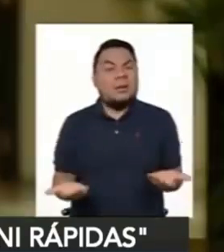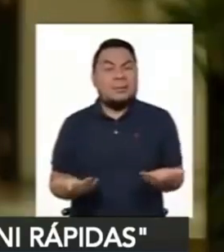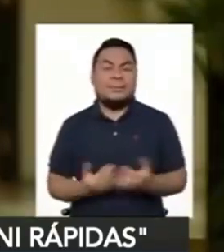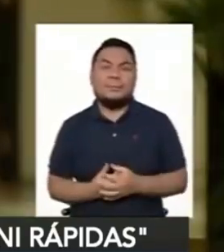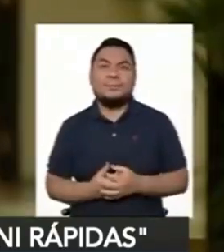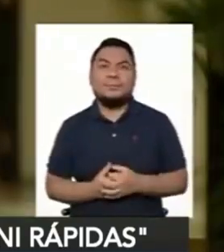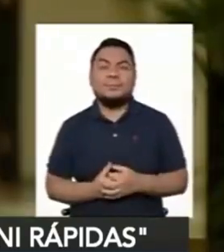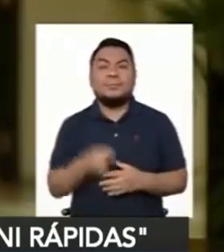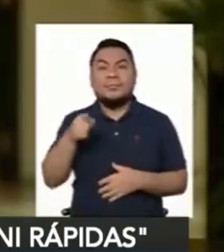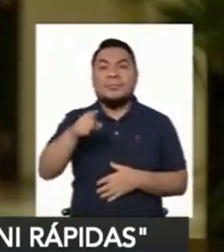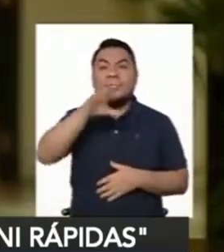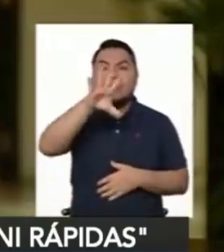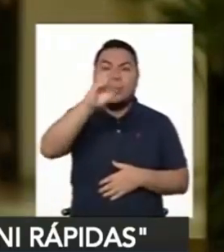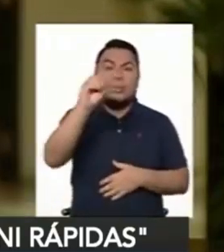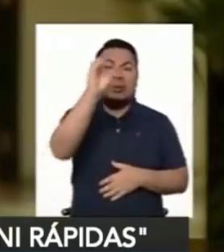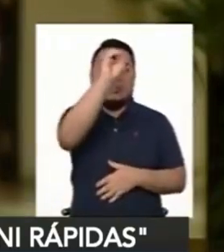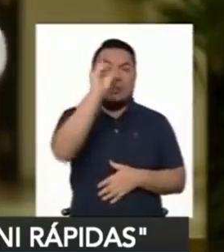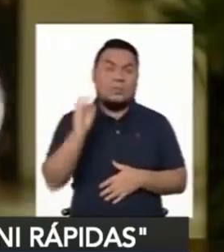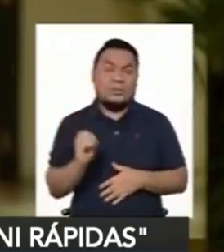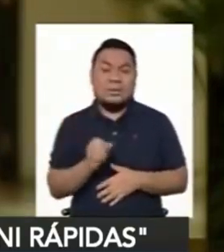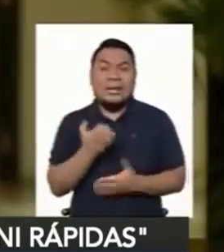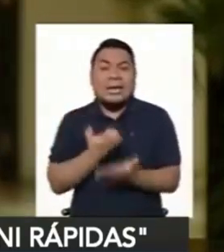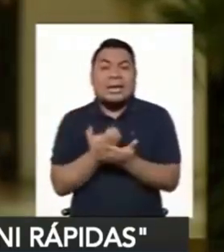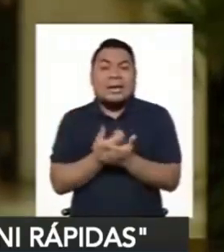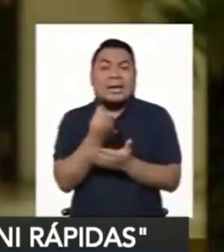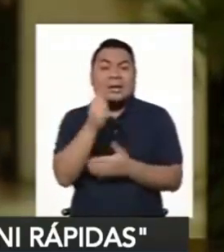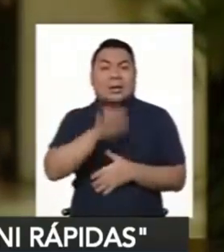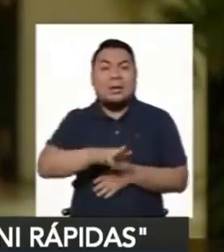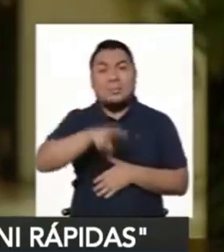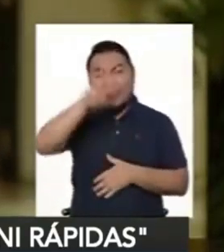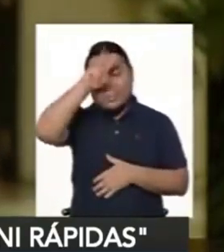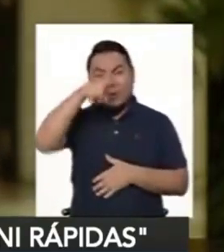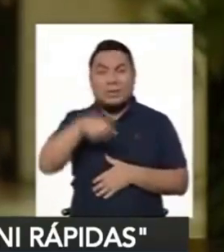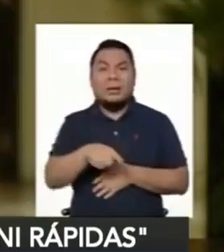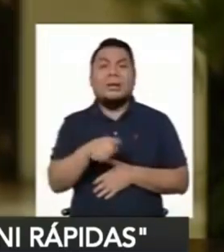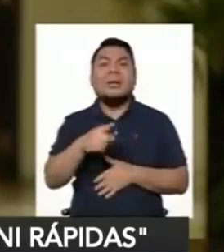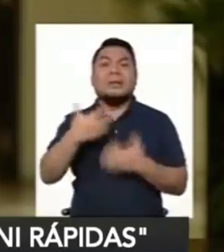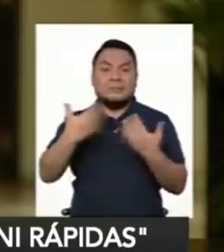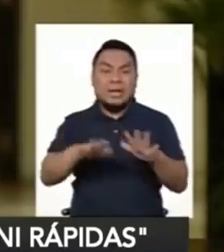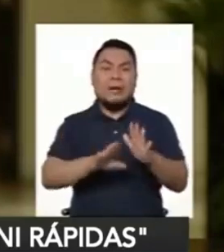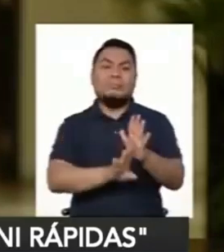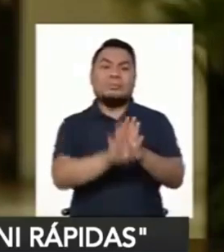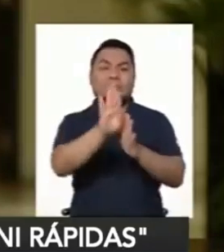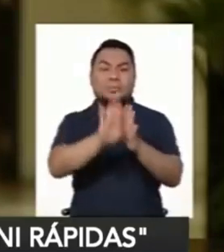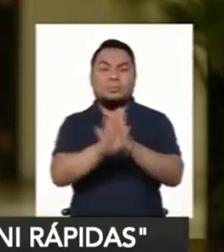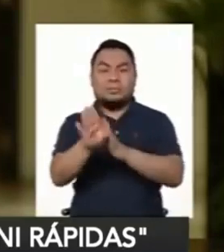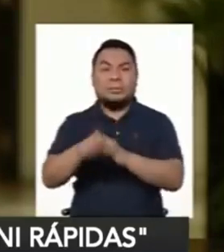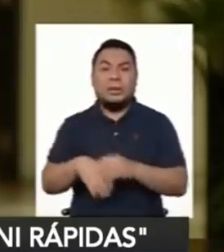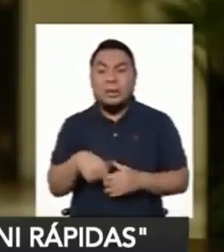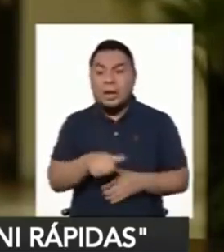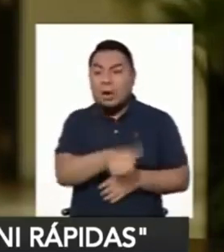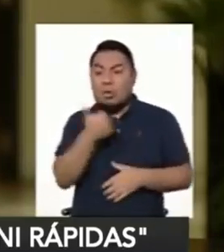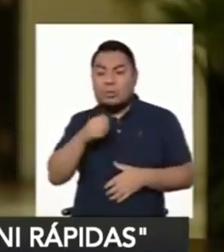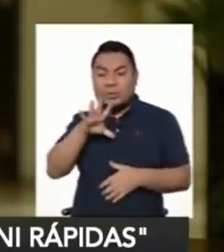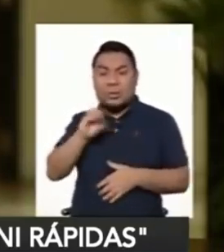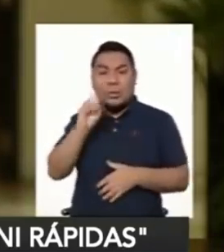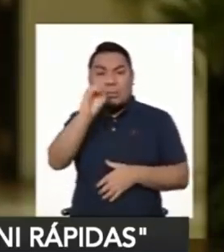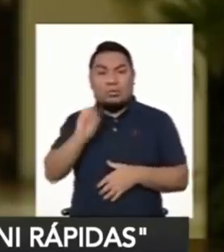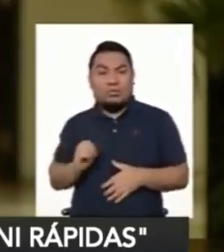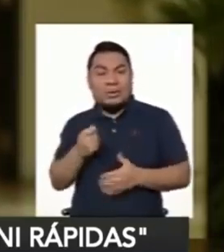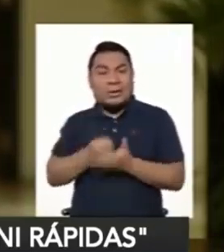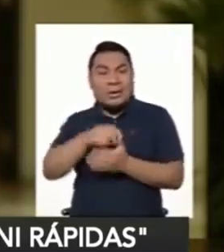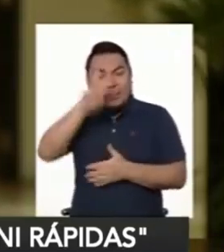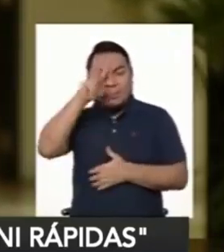el 50% de la economía del país está funcionando y el 50% está